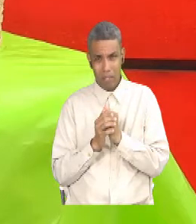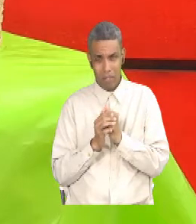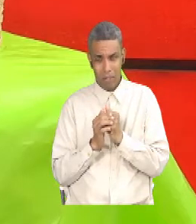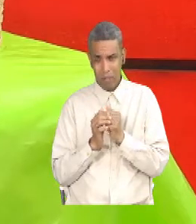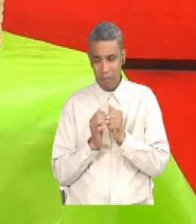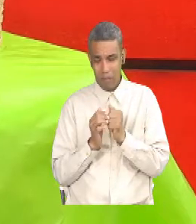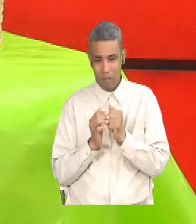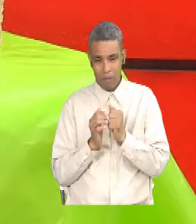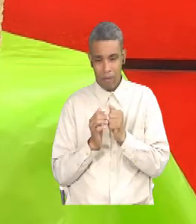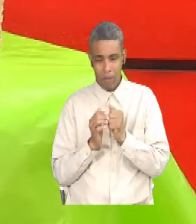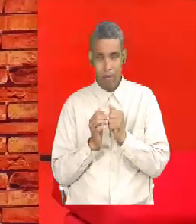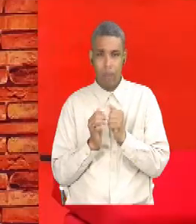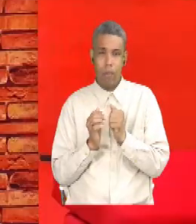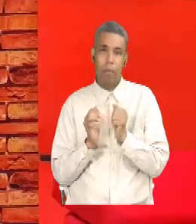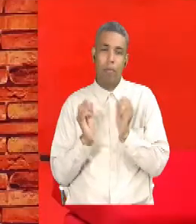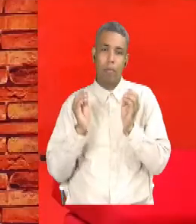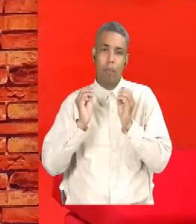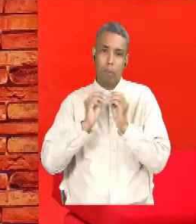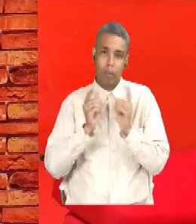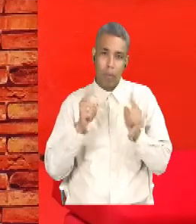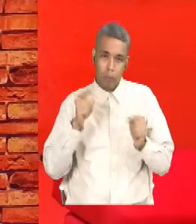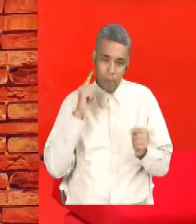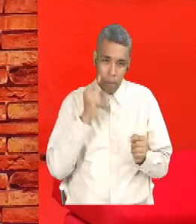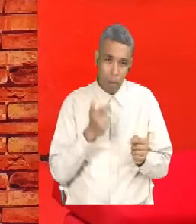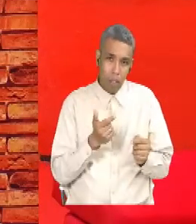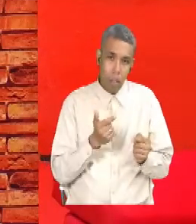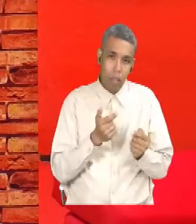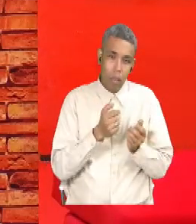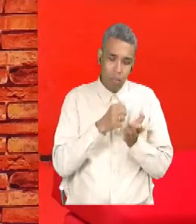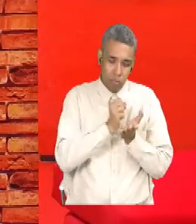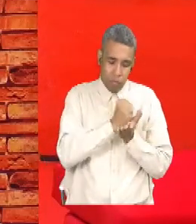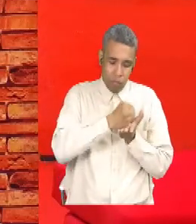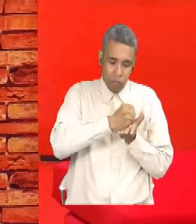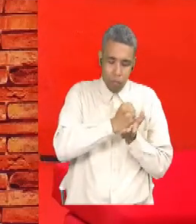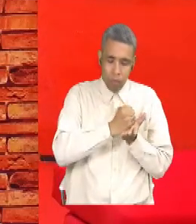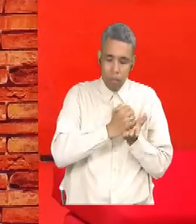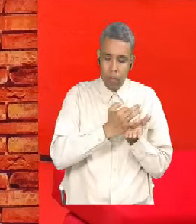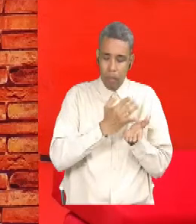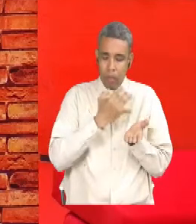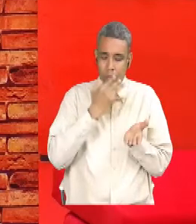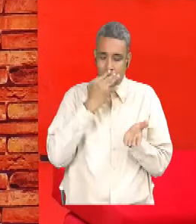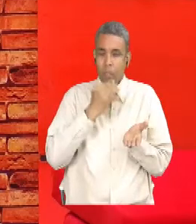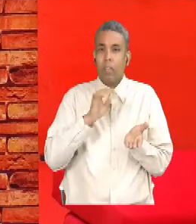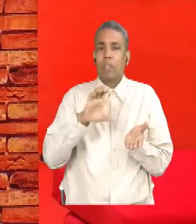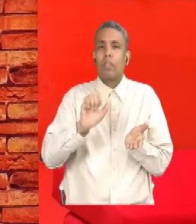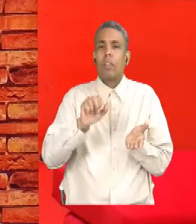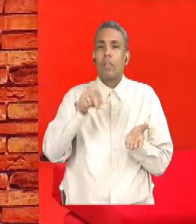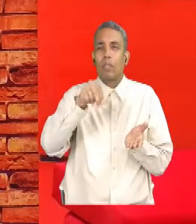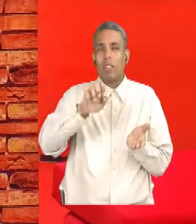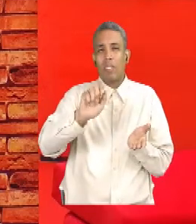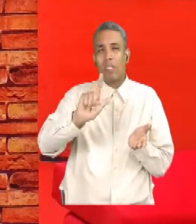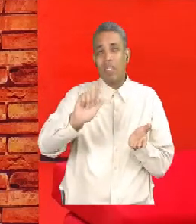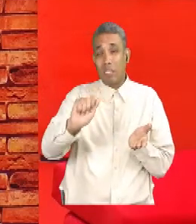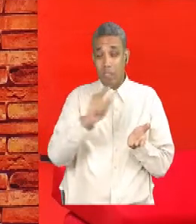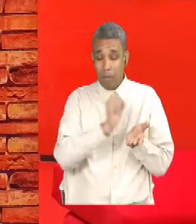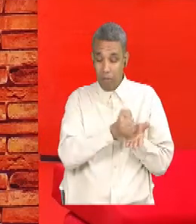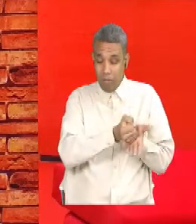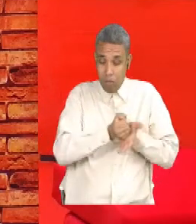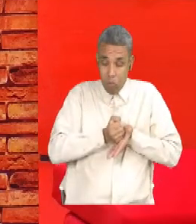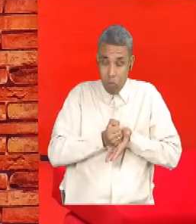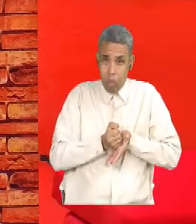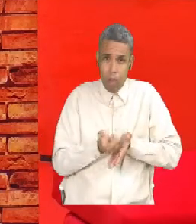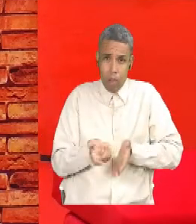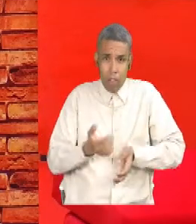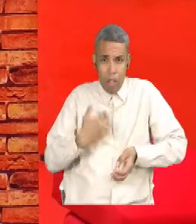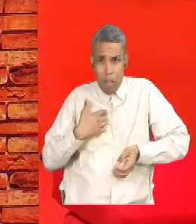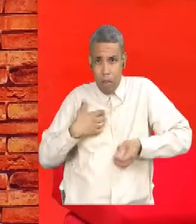Y canela. Siempre he hablado de lo importante de la canela en polvo en nuestro organismo, ya que nos ayuda a controlar la ansiedad